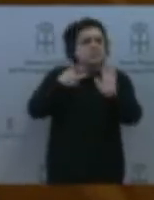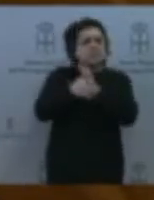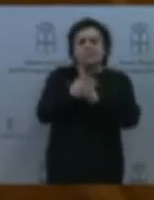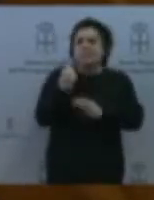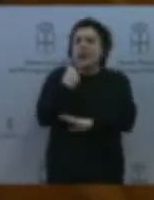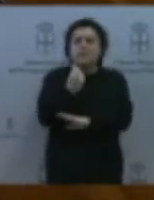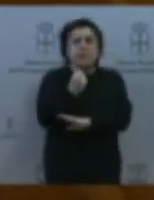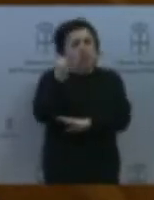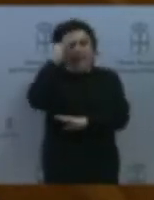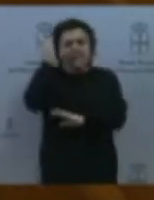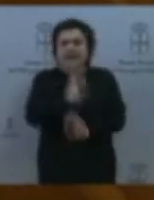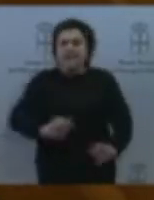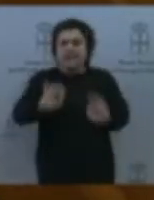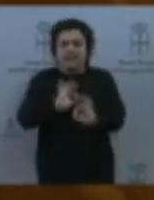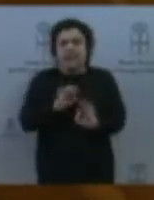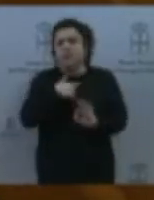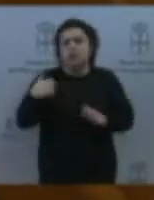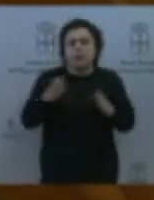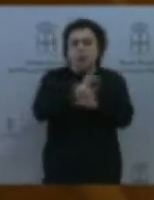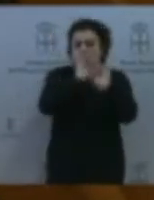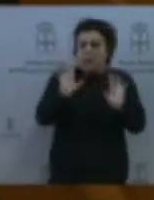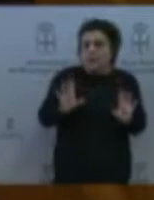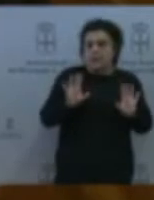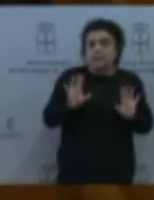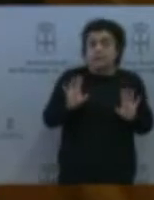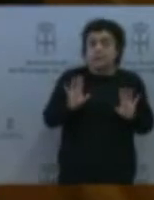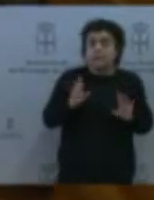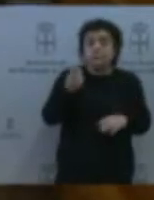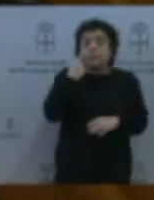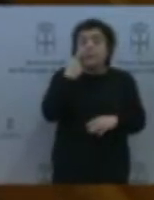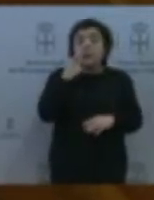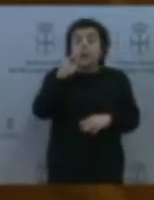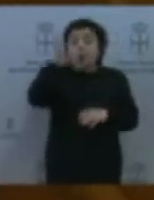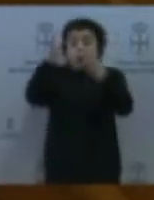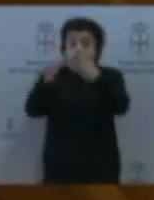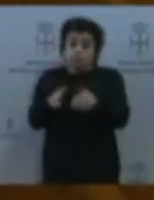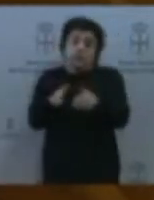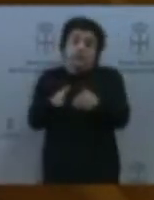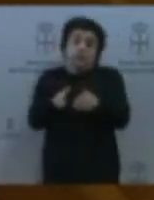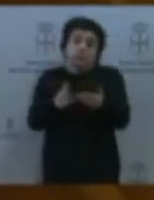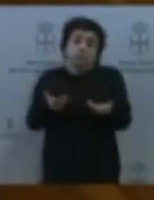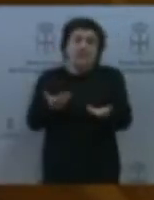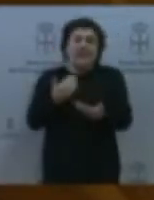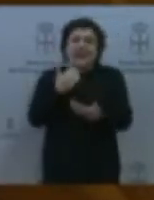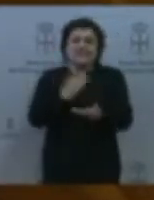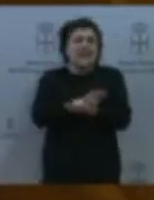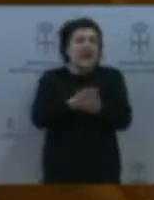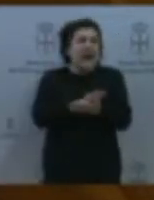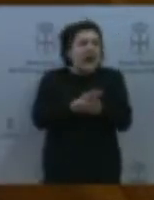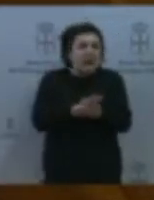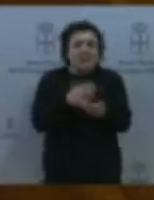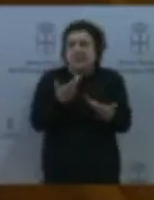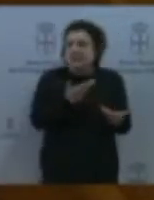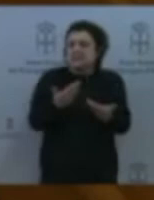de mi intervención. Mire, usted ha hecho referencia casi como a que hubiera una labor de secretismo, ¿no? Me dio la sensación de que hablaba quizá de